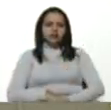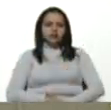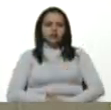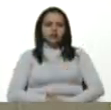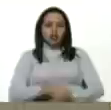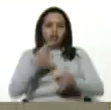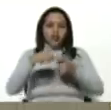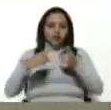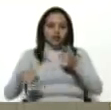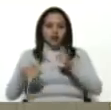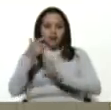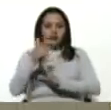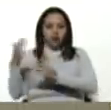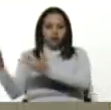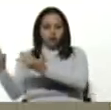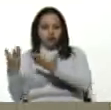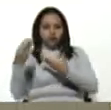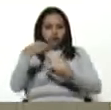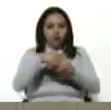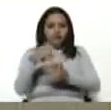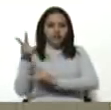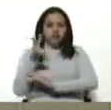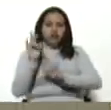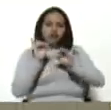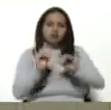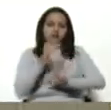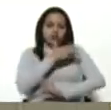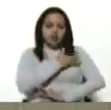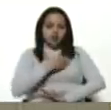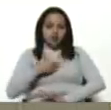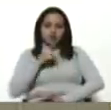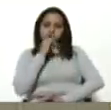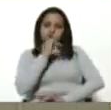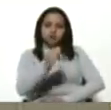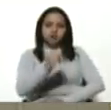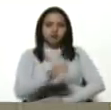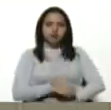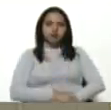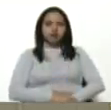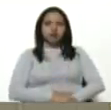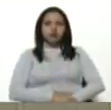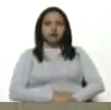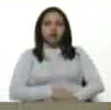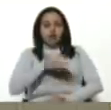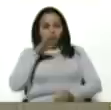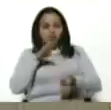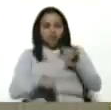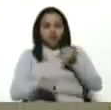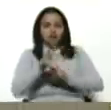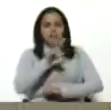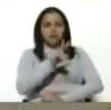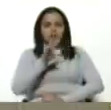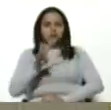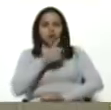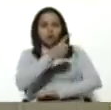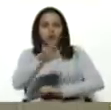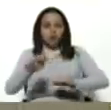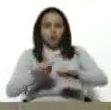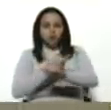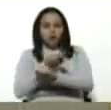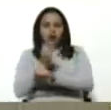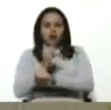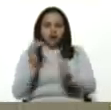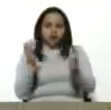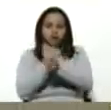casos importados. En ese sentido, queremos informar que en las últimas 24 horas se han